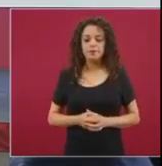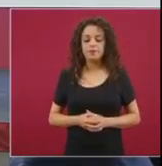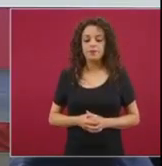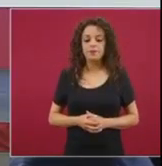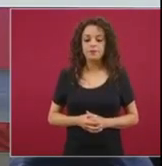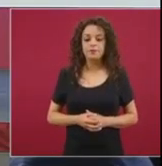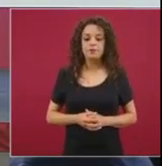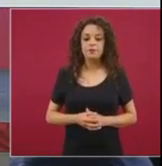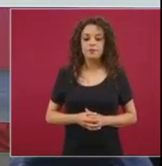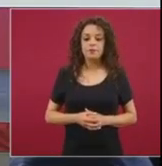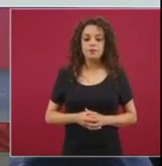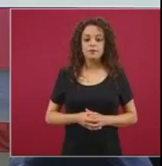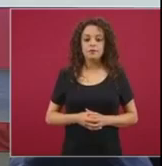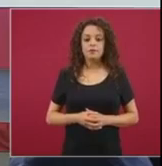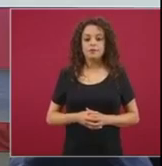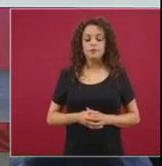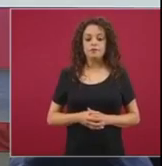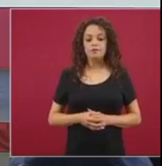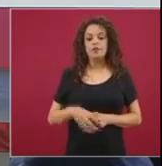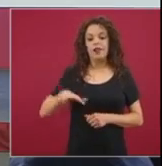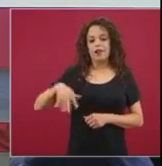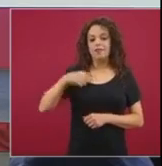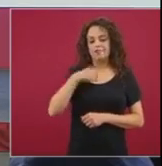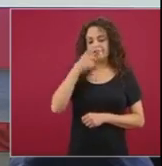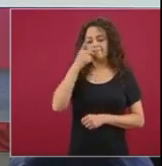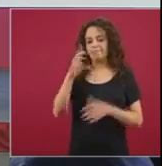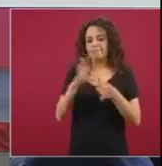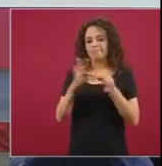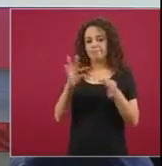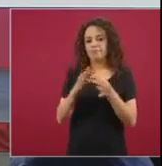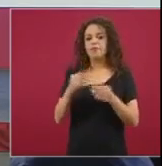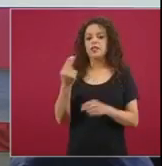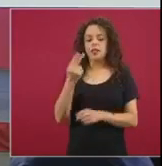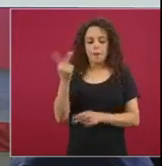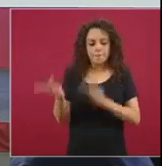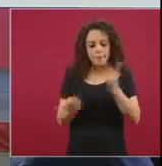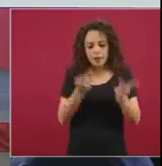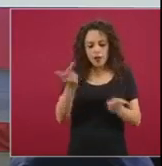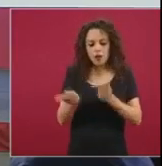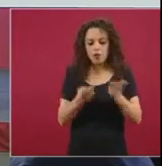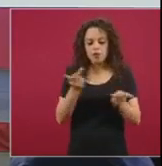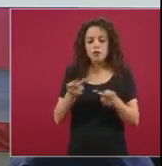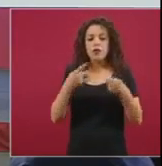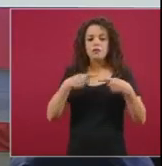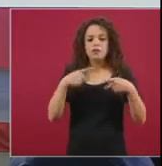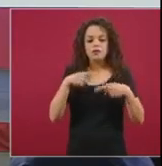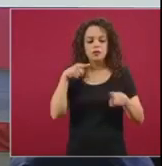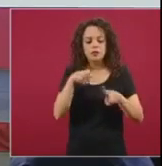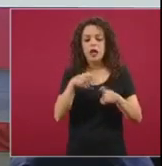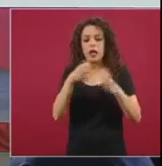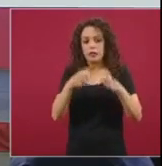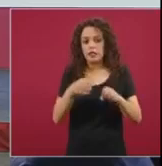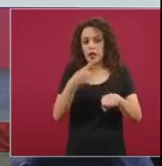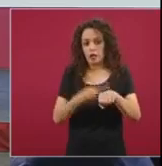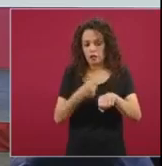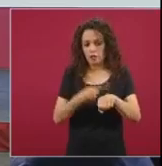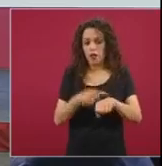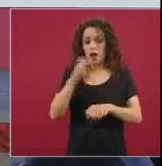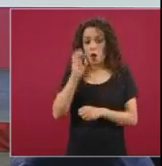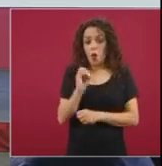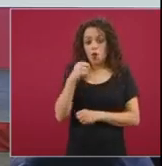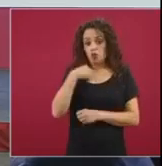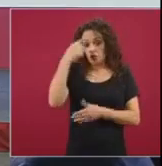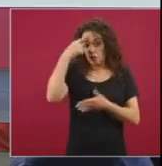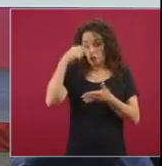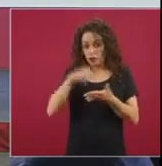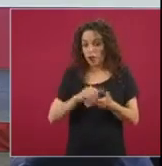El diagnóstico y seguimiento, bueno, ya hablamos, se hace con el interrogatorio, es decir, la forma en cómo yo voy a preguntarle a la persona afectada o en quien yo creo que puede llegar a